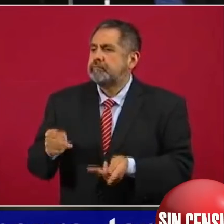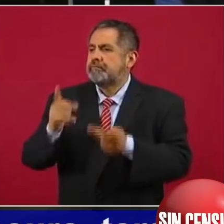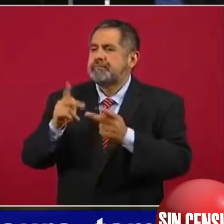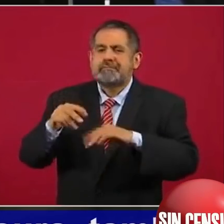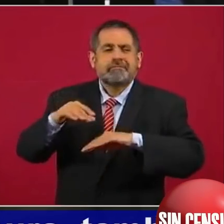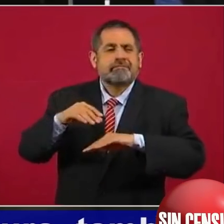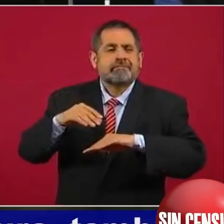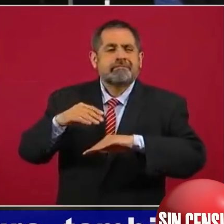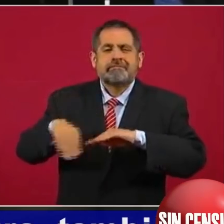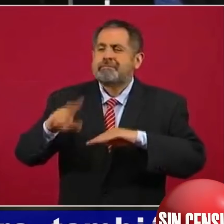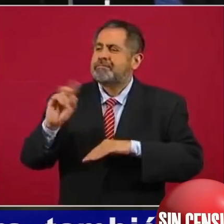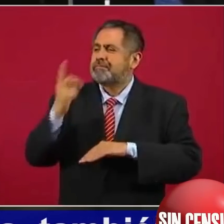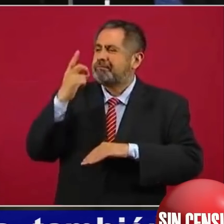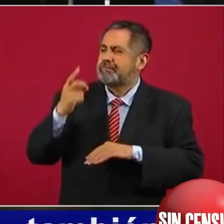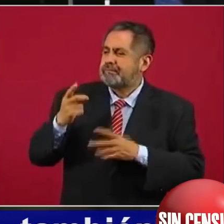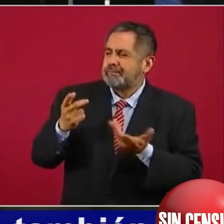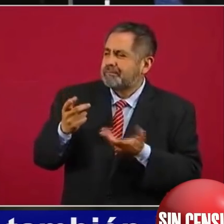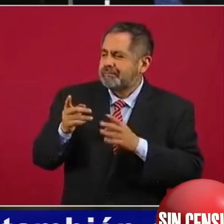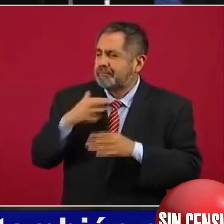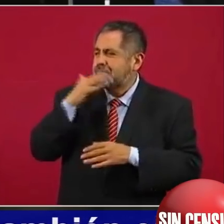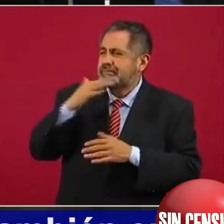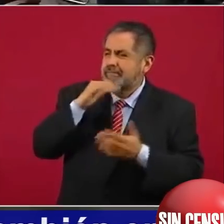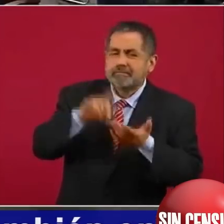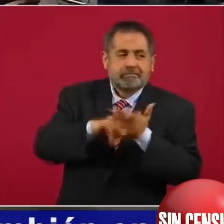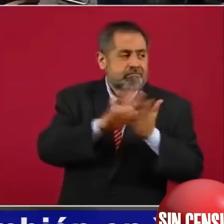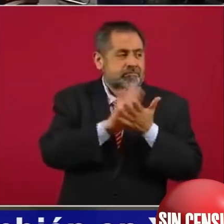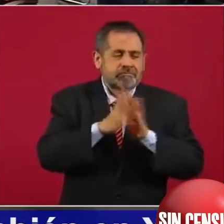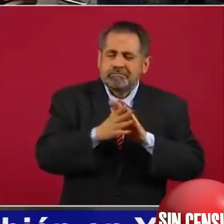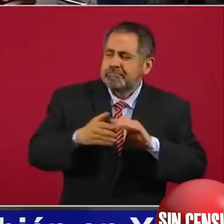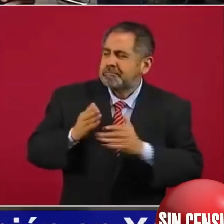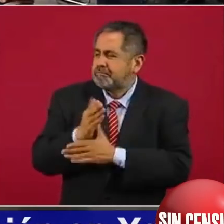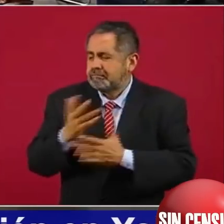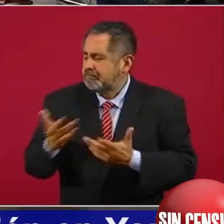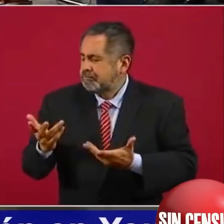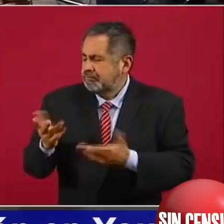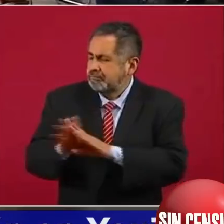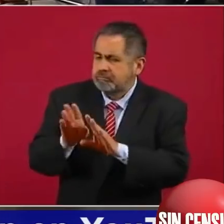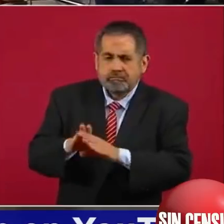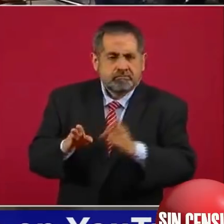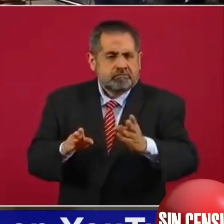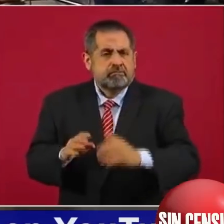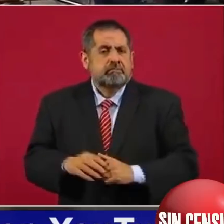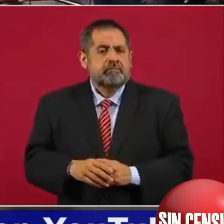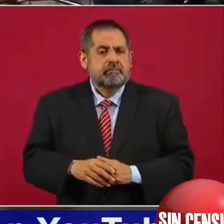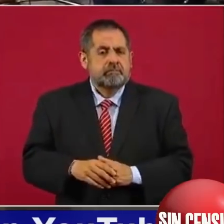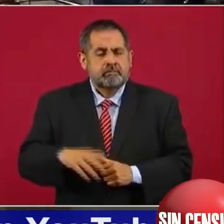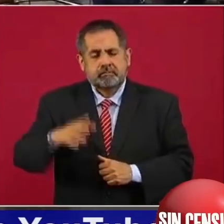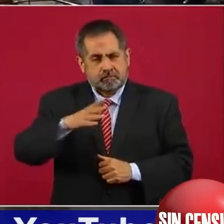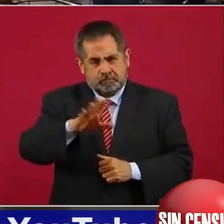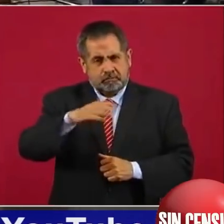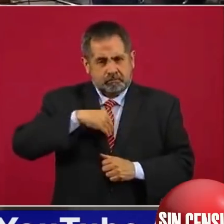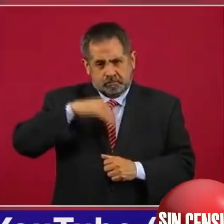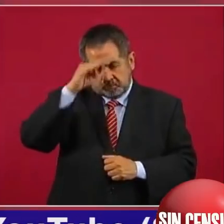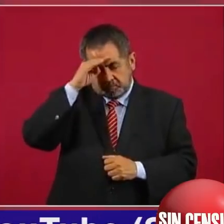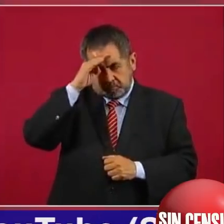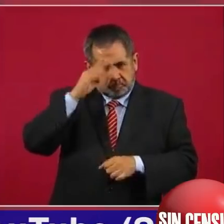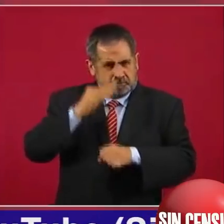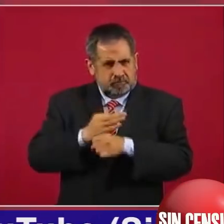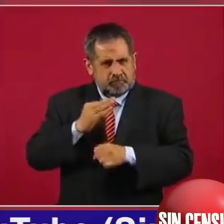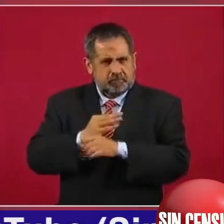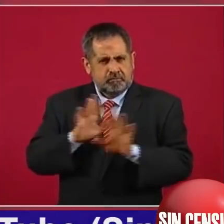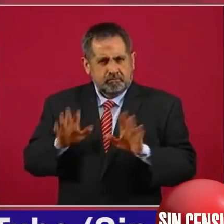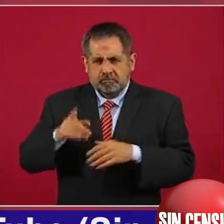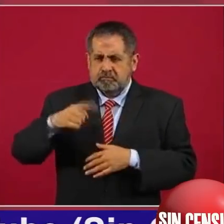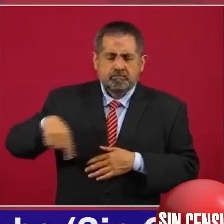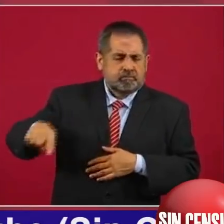migrantes, de la delincuencia organizada. Si nos puede regalar un comentario de inicio por este tema. Pues yo pienso que fue buena la decisión que tomaron